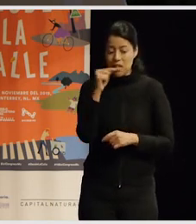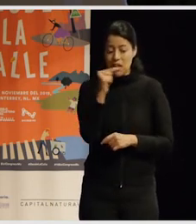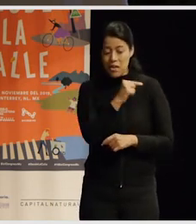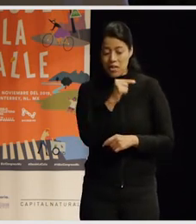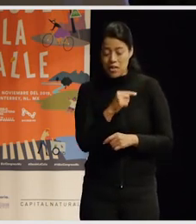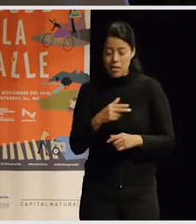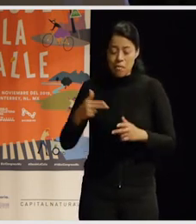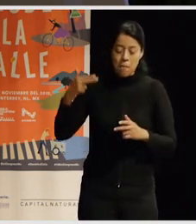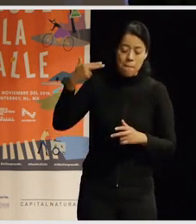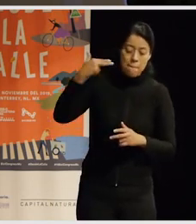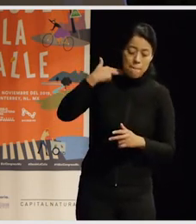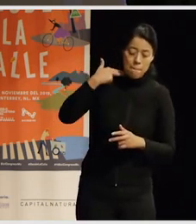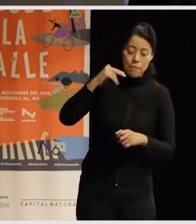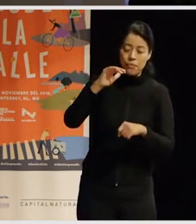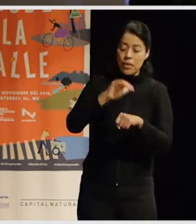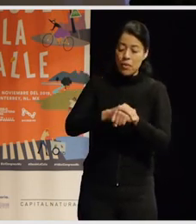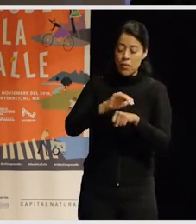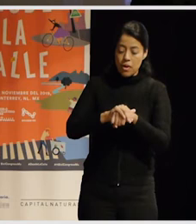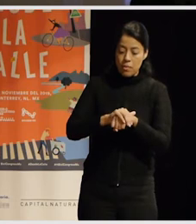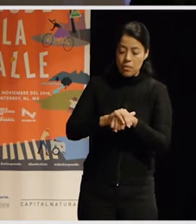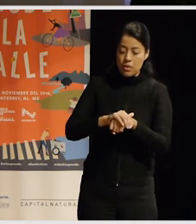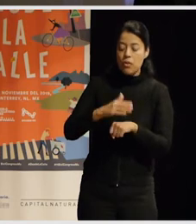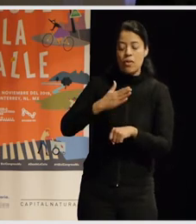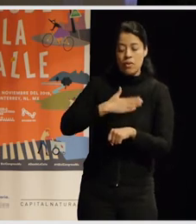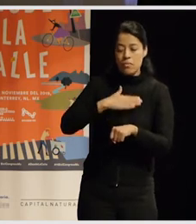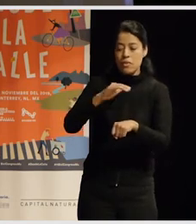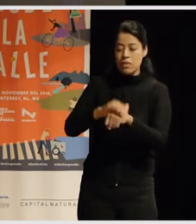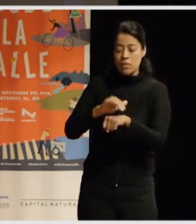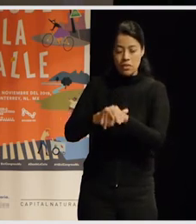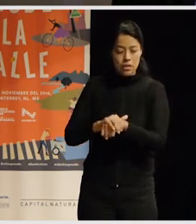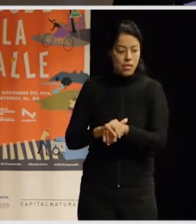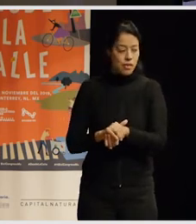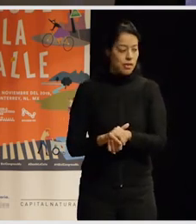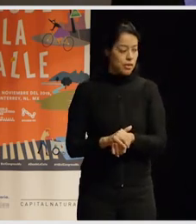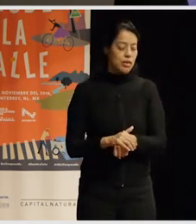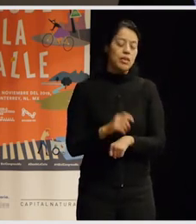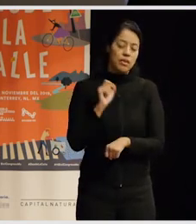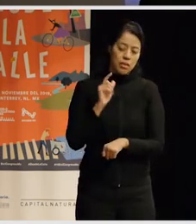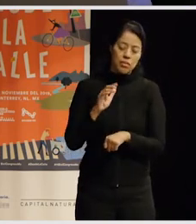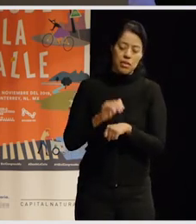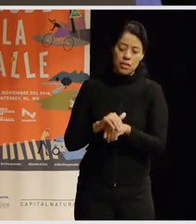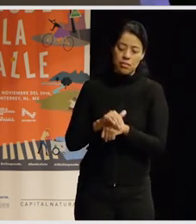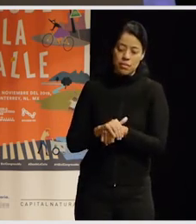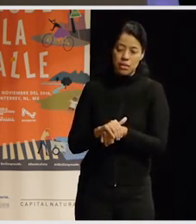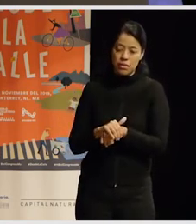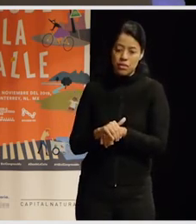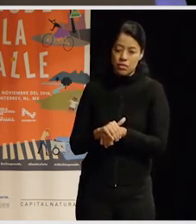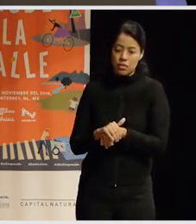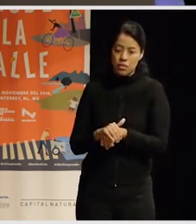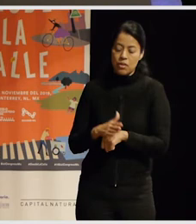mataron a un amigo de mis amigos lo cual lo convierte y se convertirá en mi amigo y es